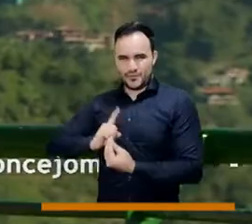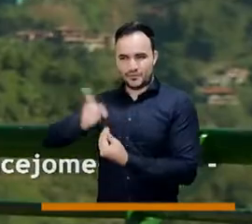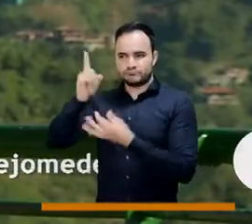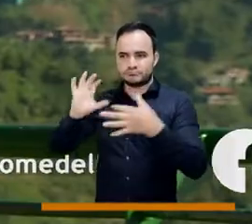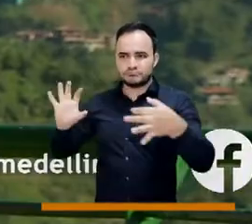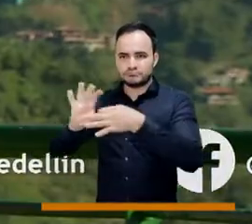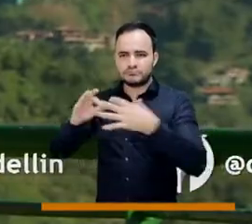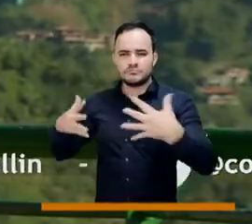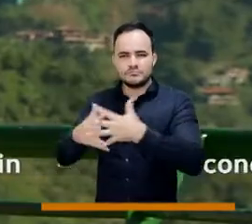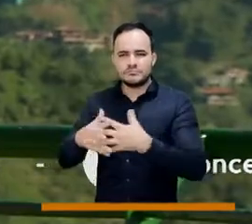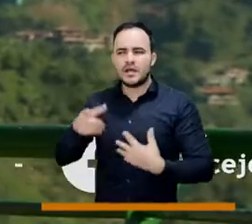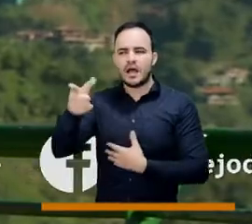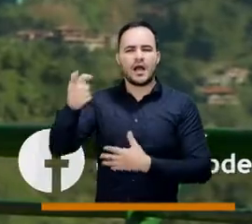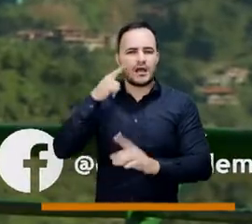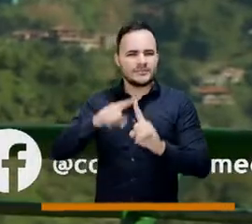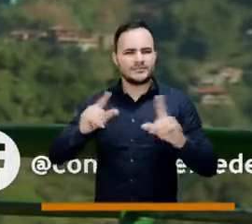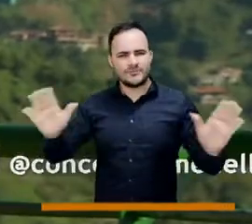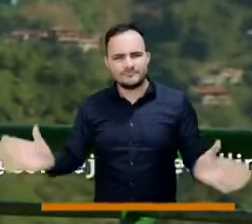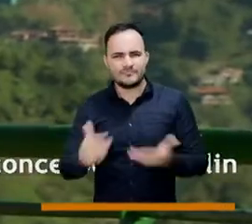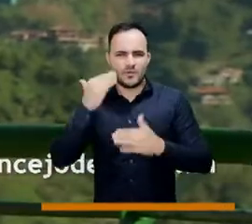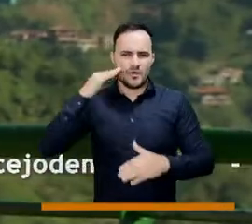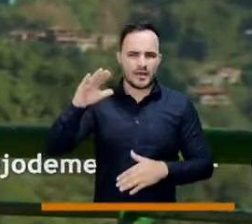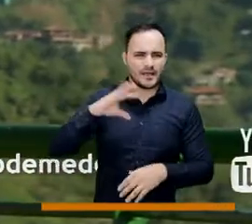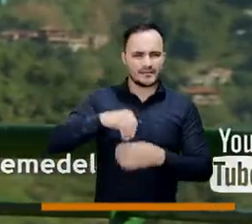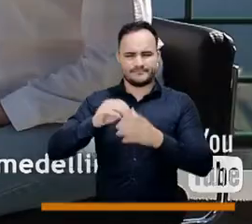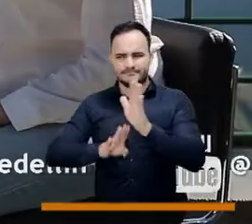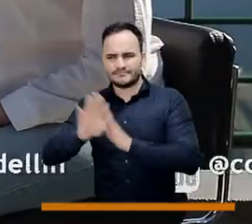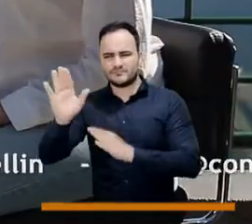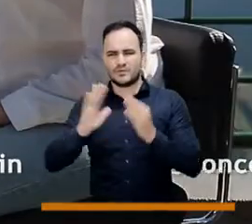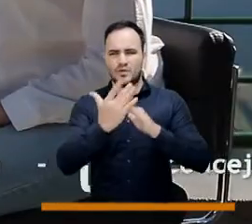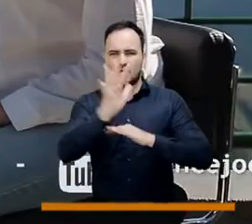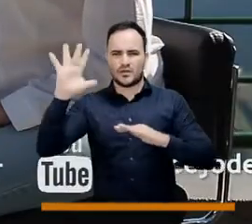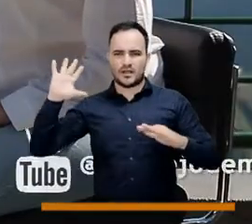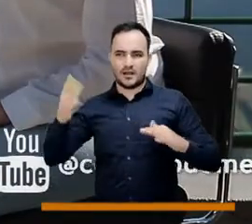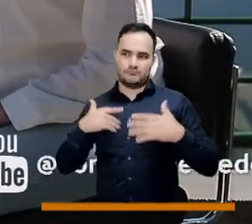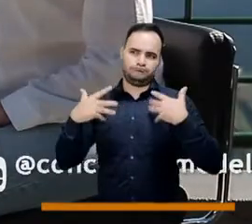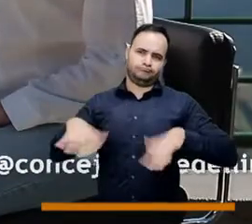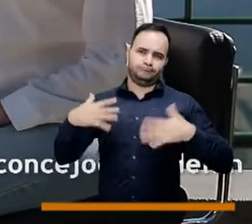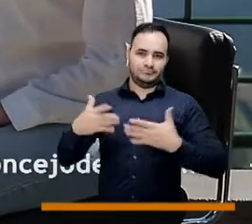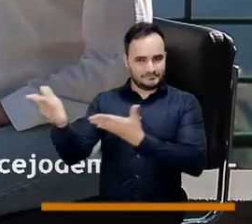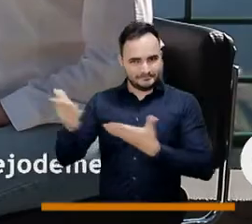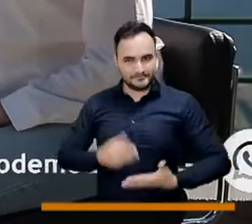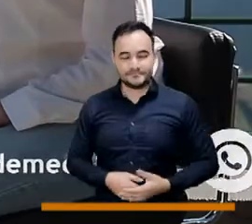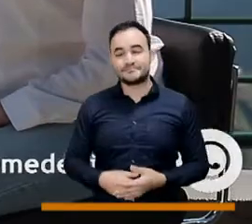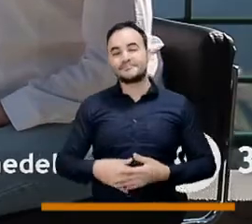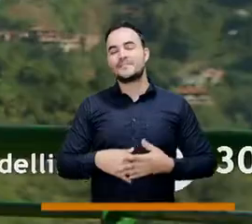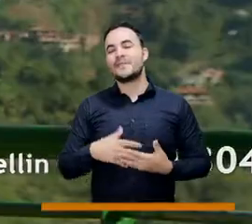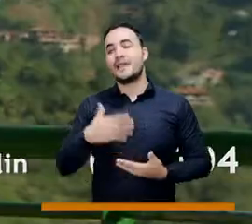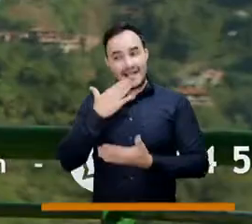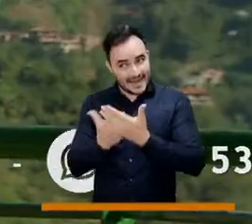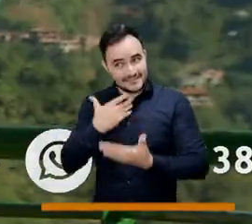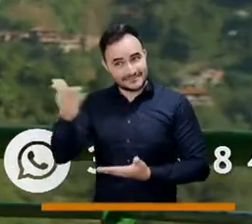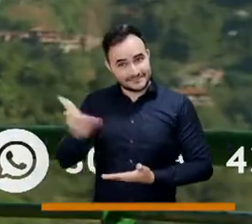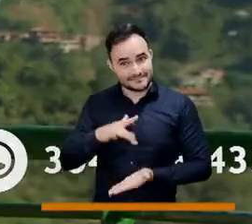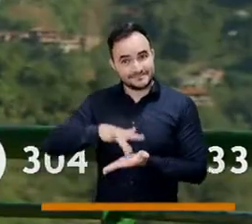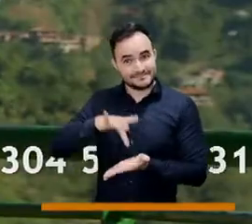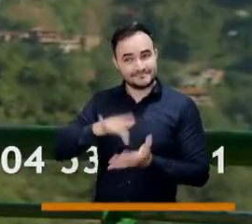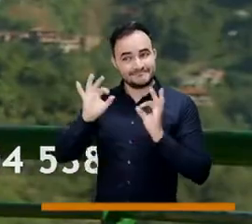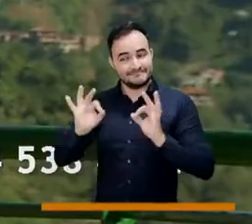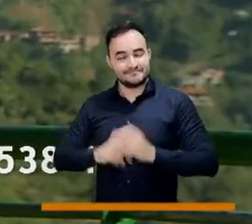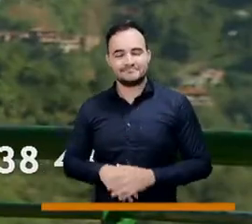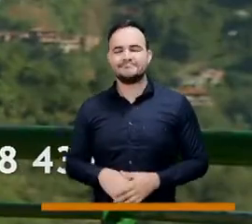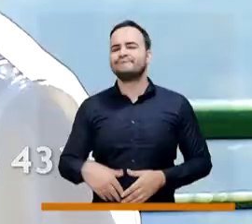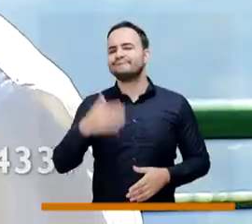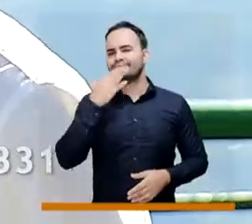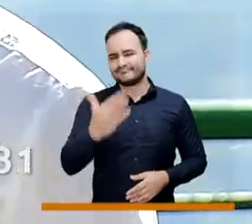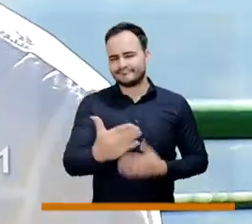temas de ruralidad, mujer y desarrollo. Bienvenida, un gusto contar con su presencia en nuestro programa y gracias por estar de frente